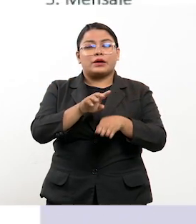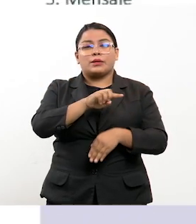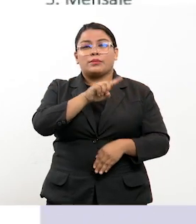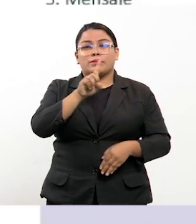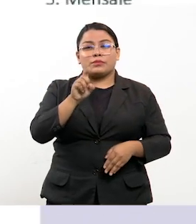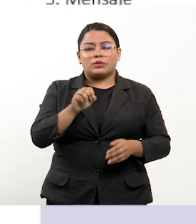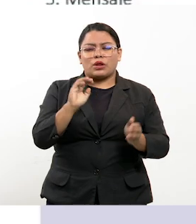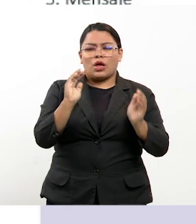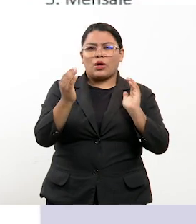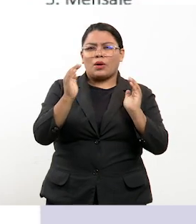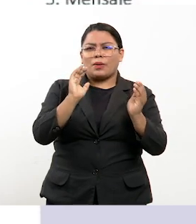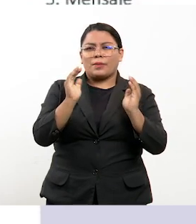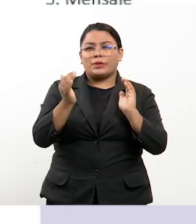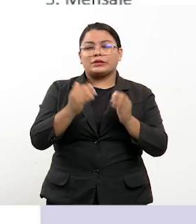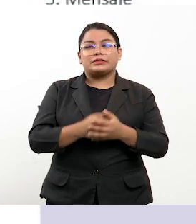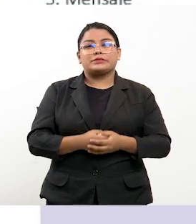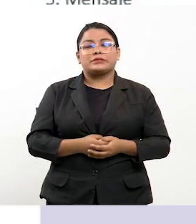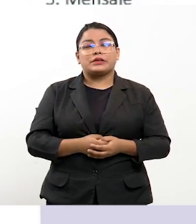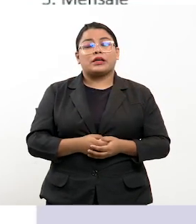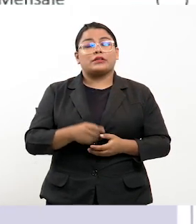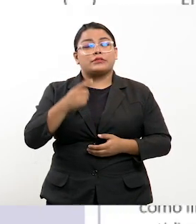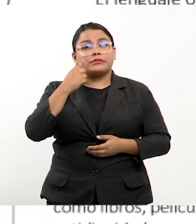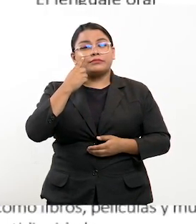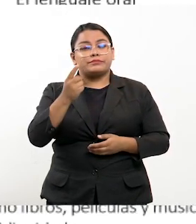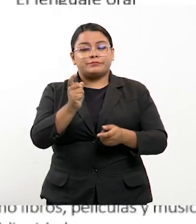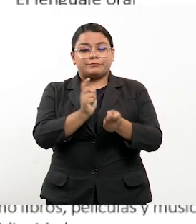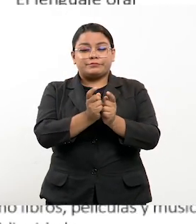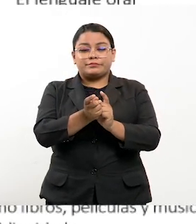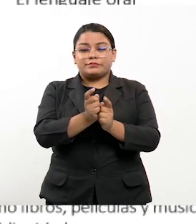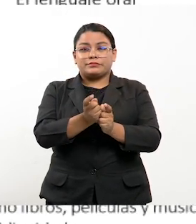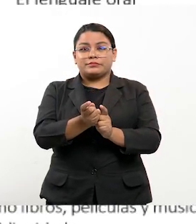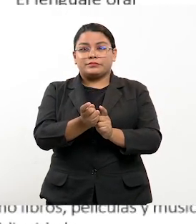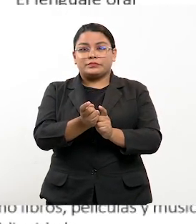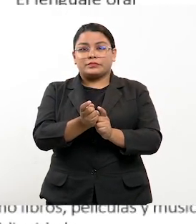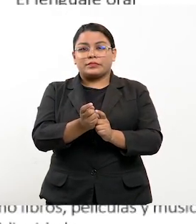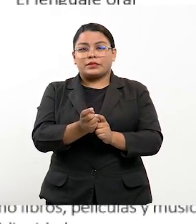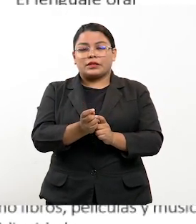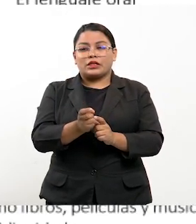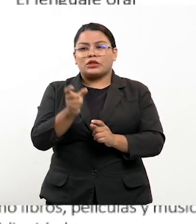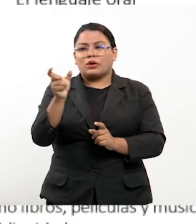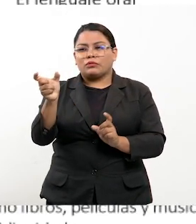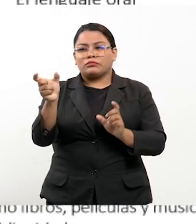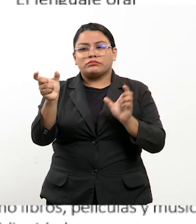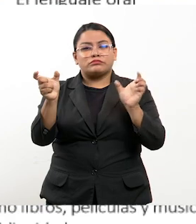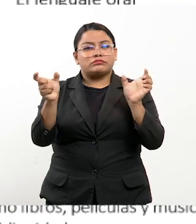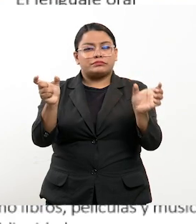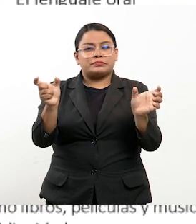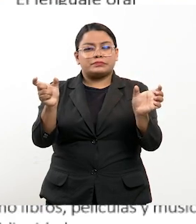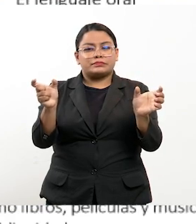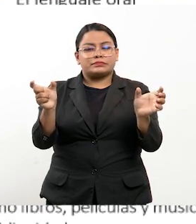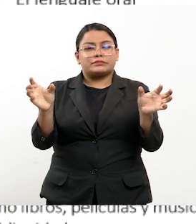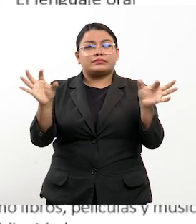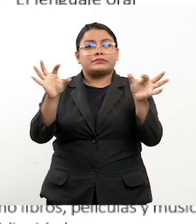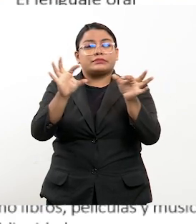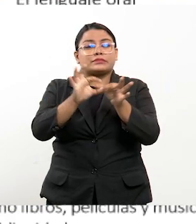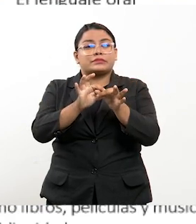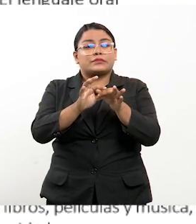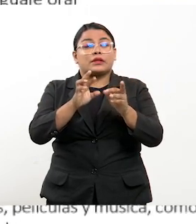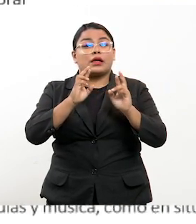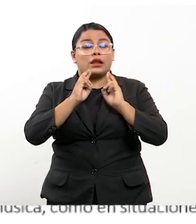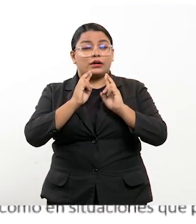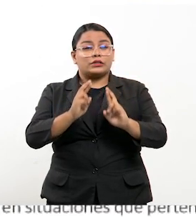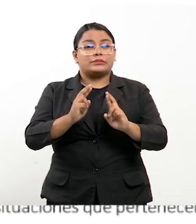Ítem de pareo, en donde se relacionan los enunciados de una columna con las respuestas de